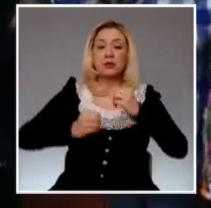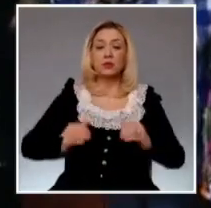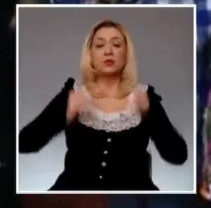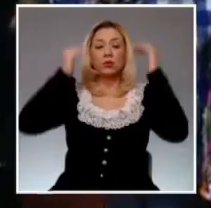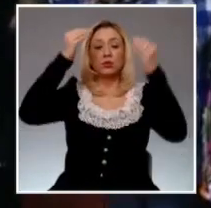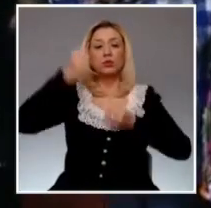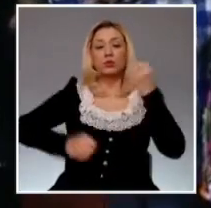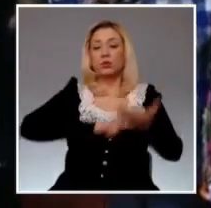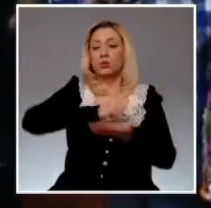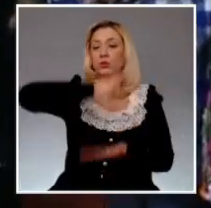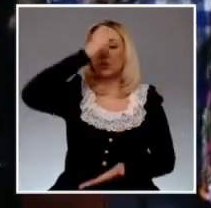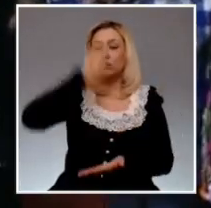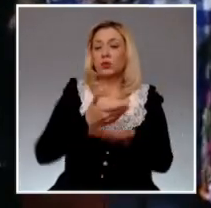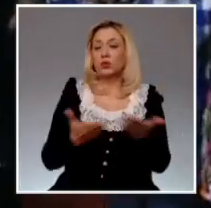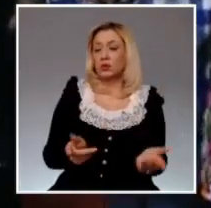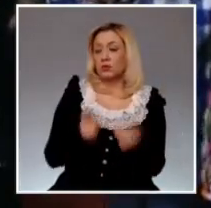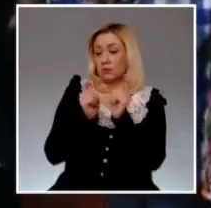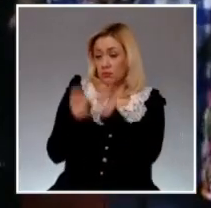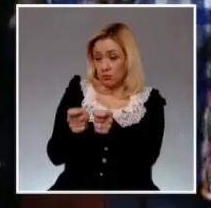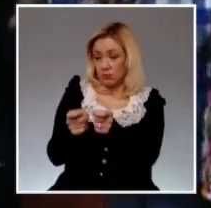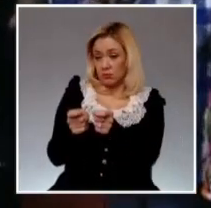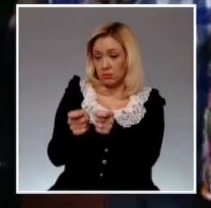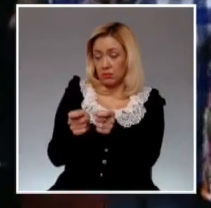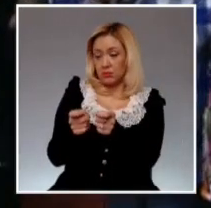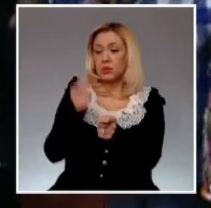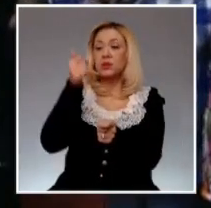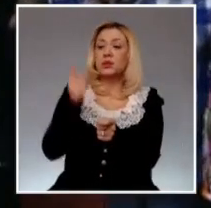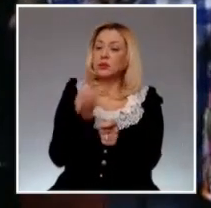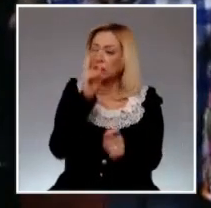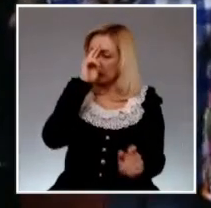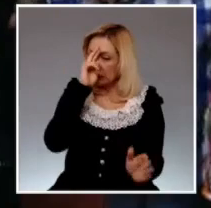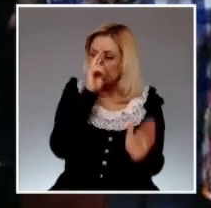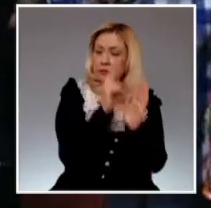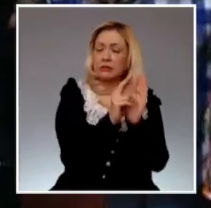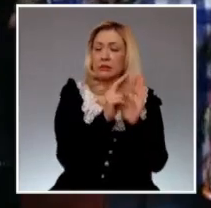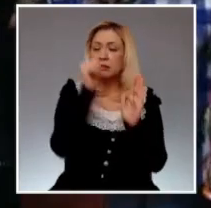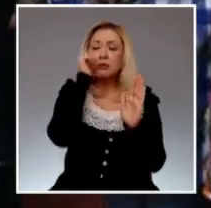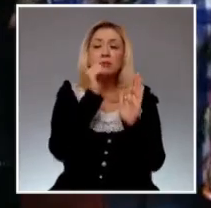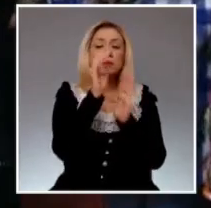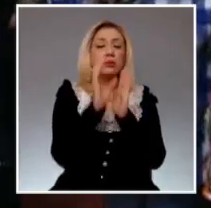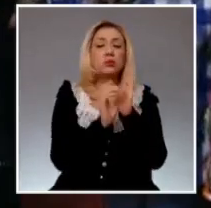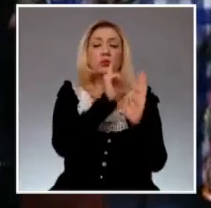ha conferido y guardar y hacer guardar la Constitución